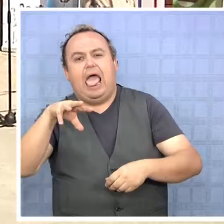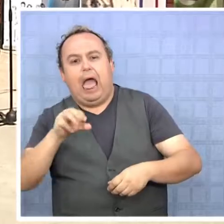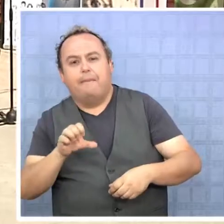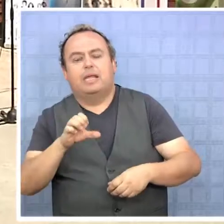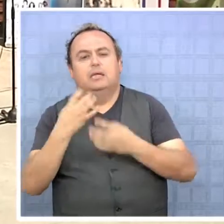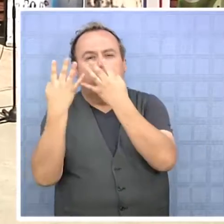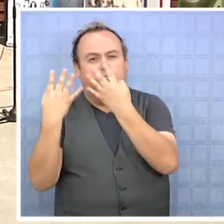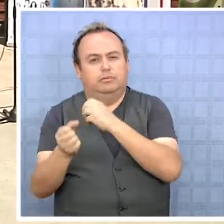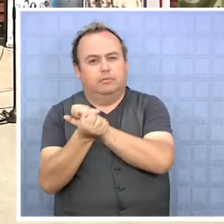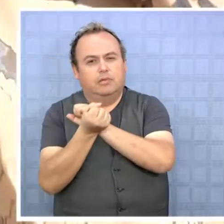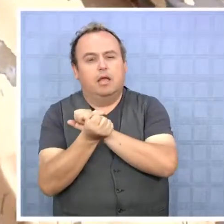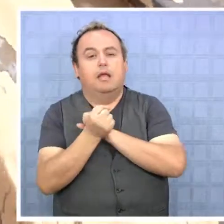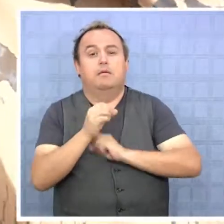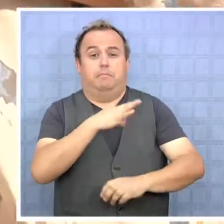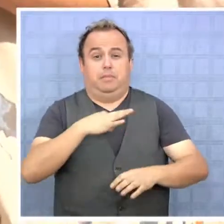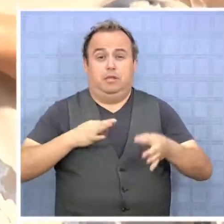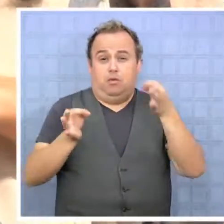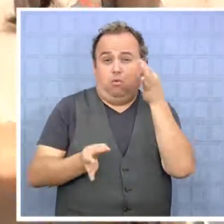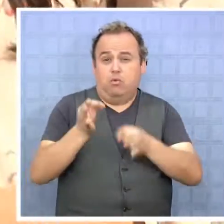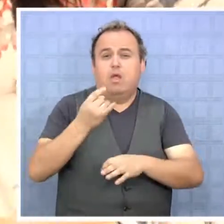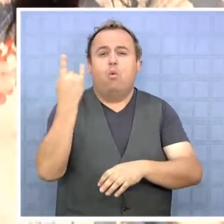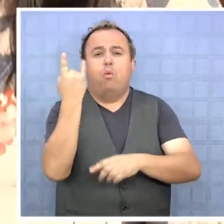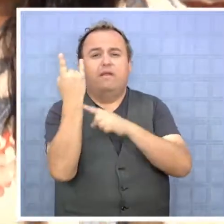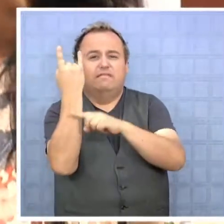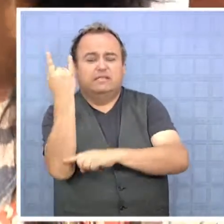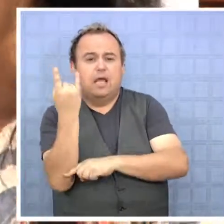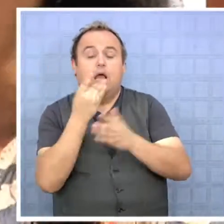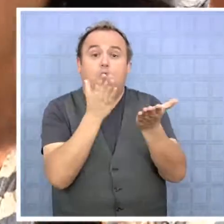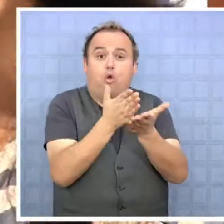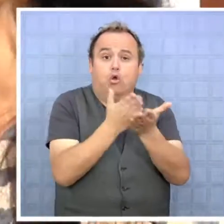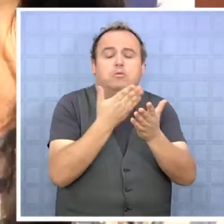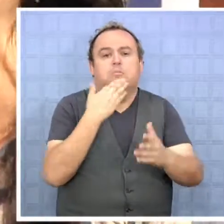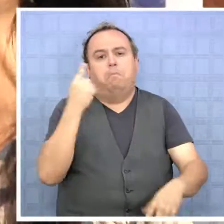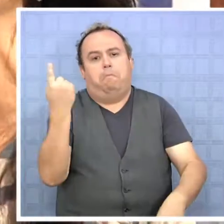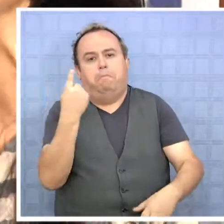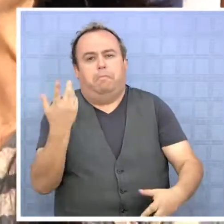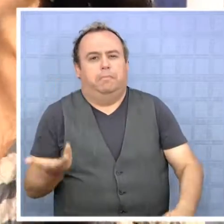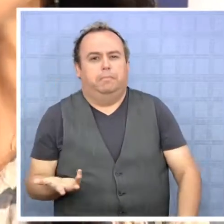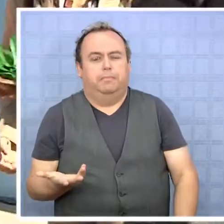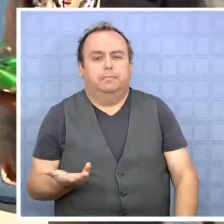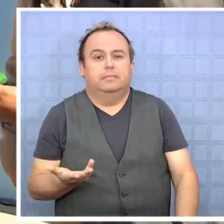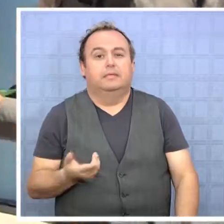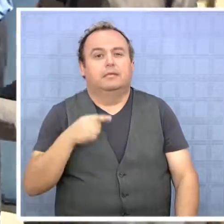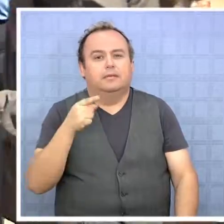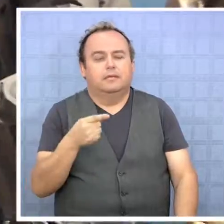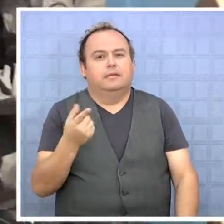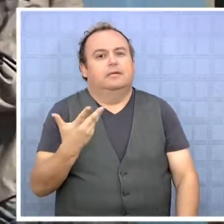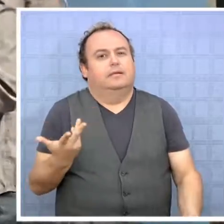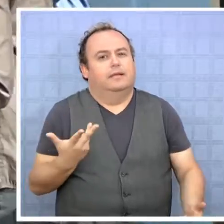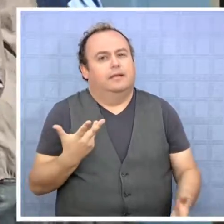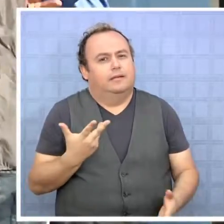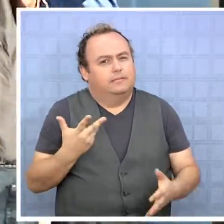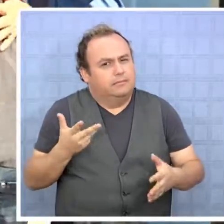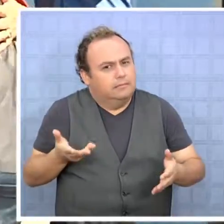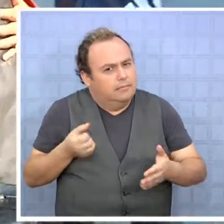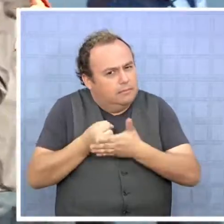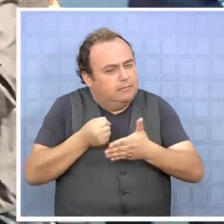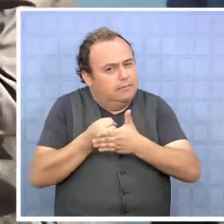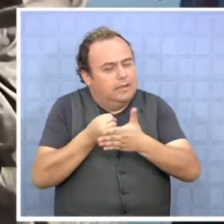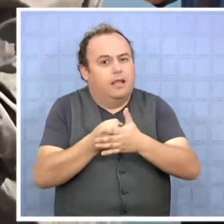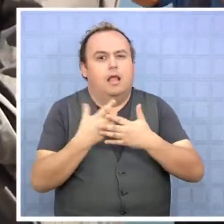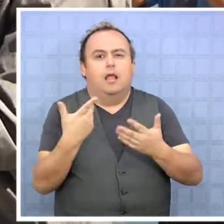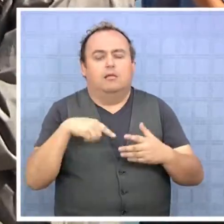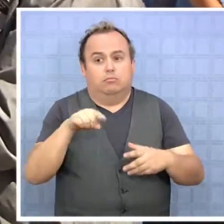Gendarmería, Ministerio de Justicia, universidades, colegios y particulares. Con esa mano que aprieta y que persigue